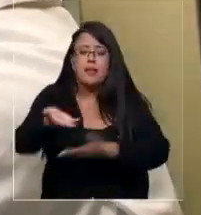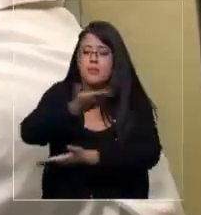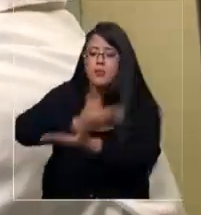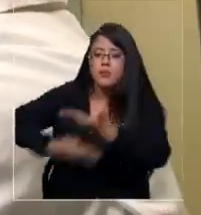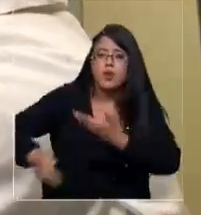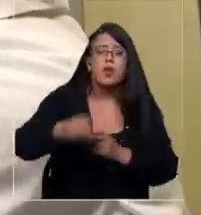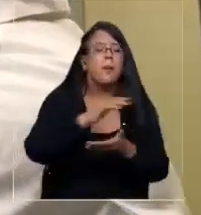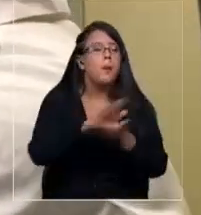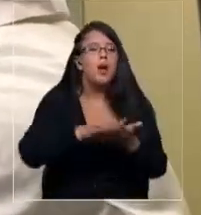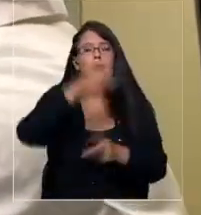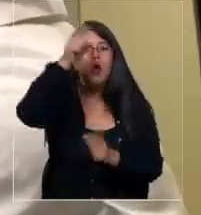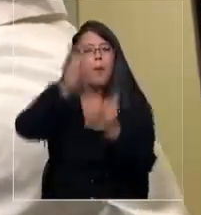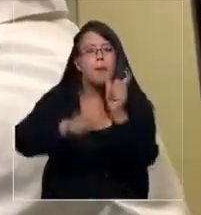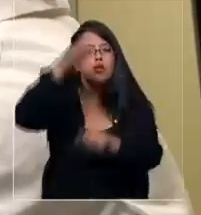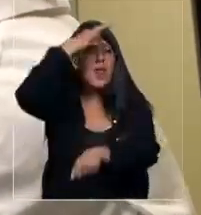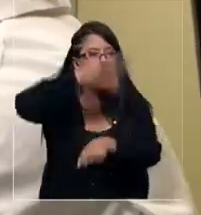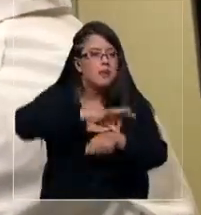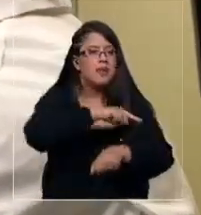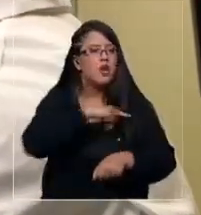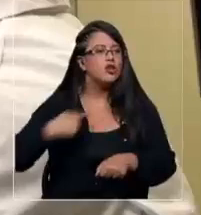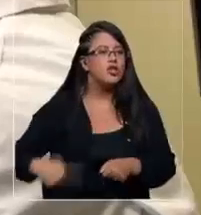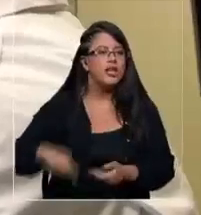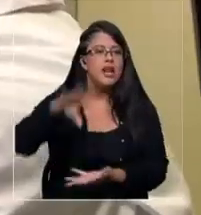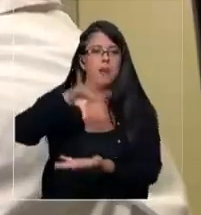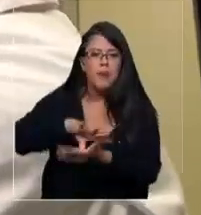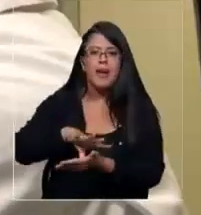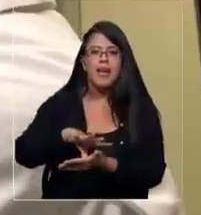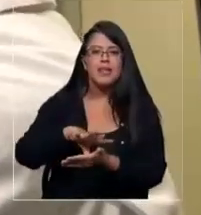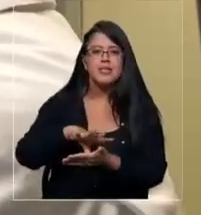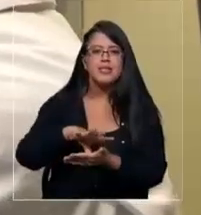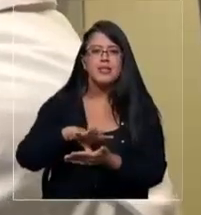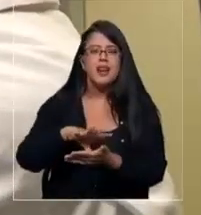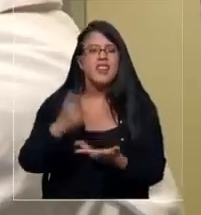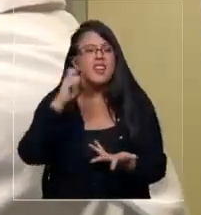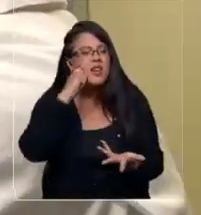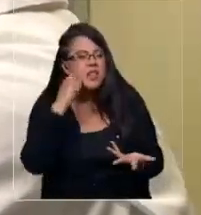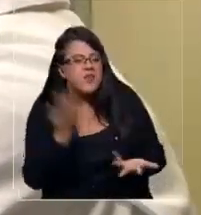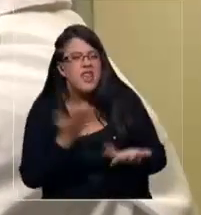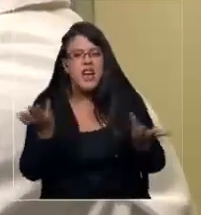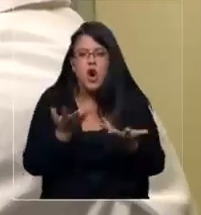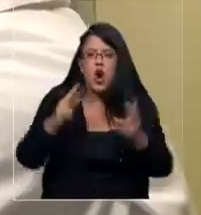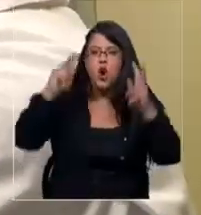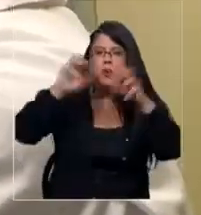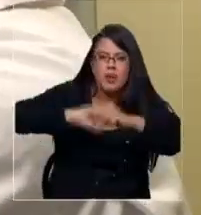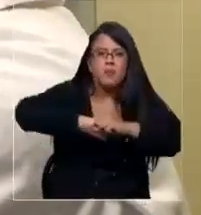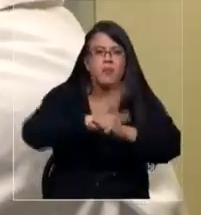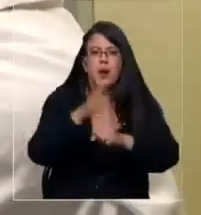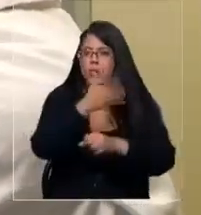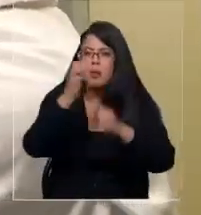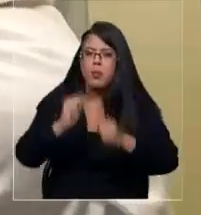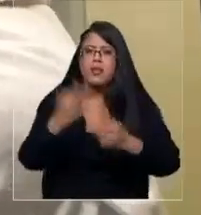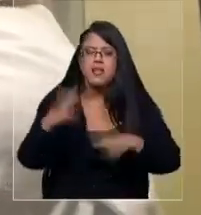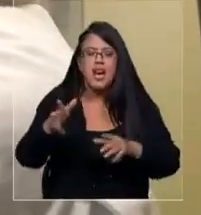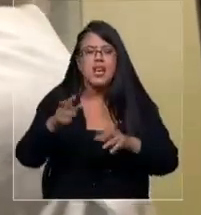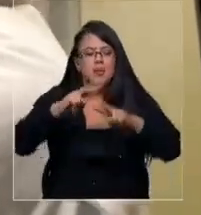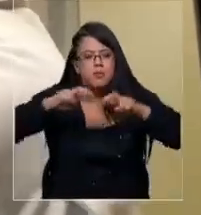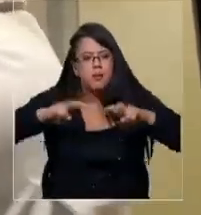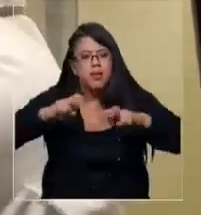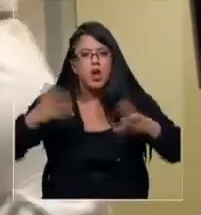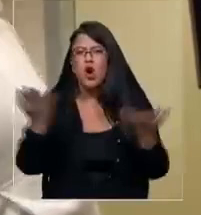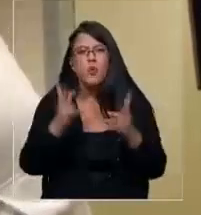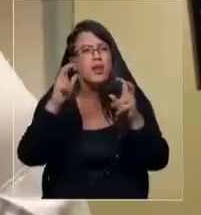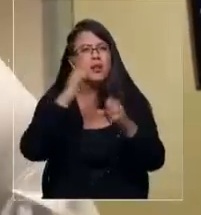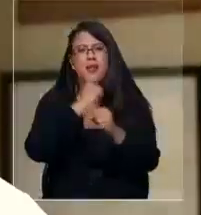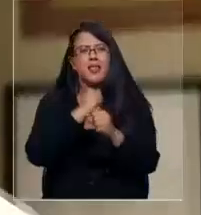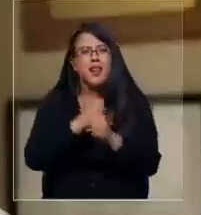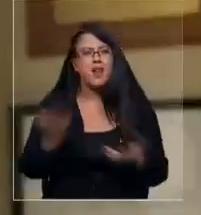que les dan detalles de cómo se comporta este nuevo virus para que ustedes empiecen a sacar sus propias conclusiones? ¿Cómo es la metodología de trabajo?